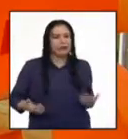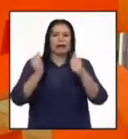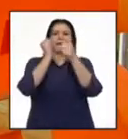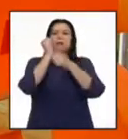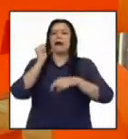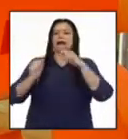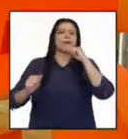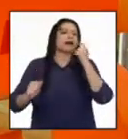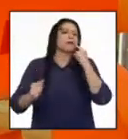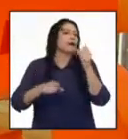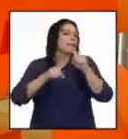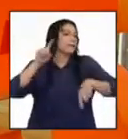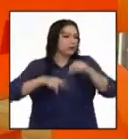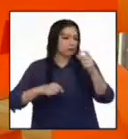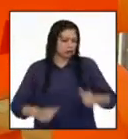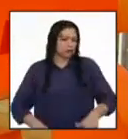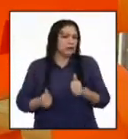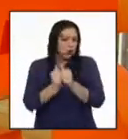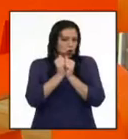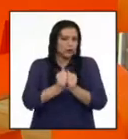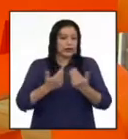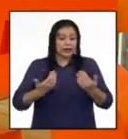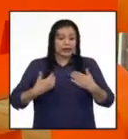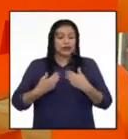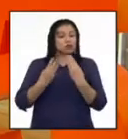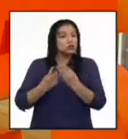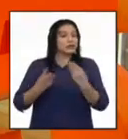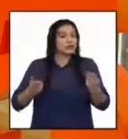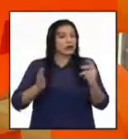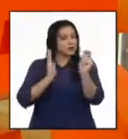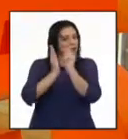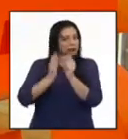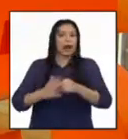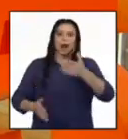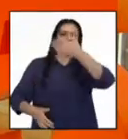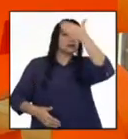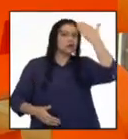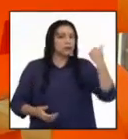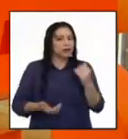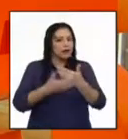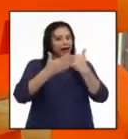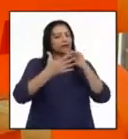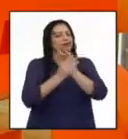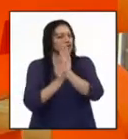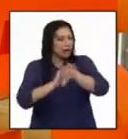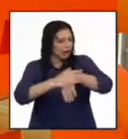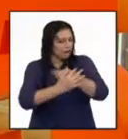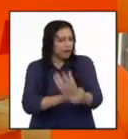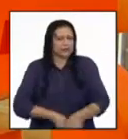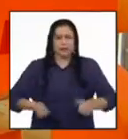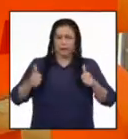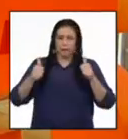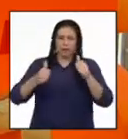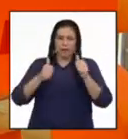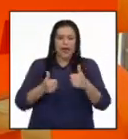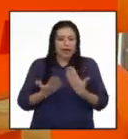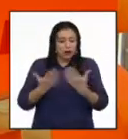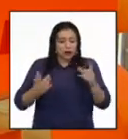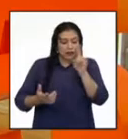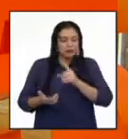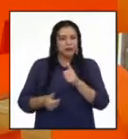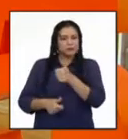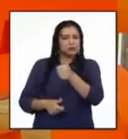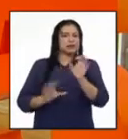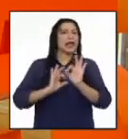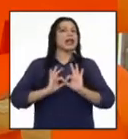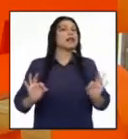hermano o primo si viven contigo. Ten a la mano tus materiales para hacer tus apuntes. Y no se olviden de lavarse muy bien las manos y desinfectar todo lo que